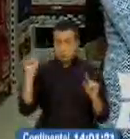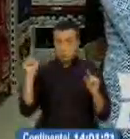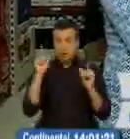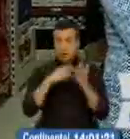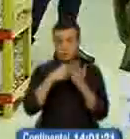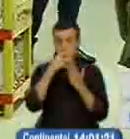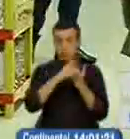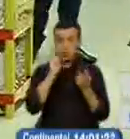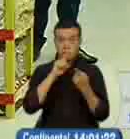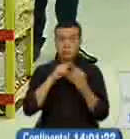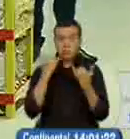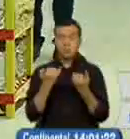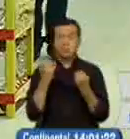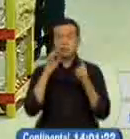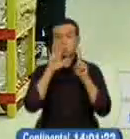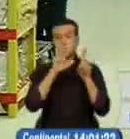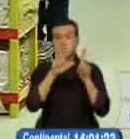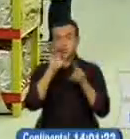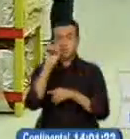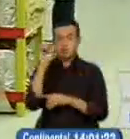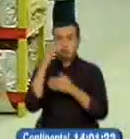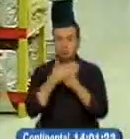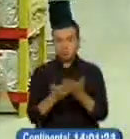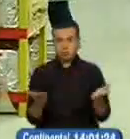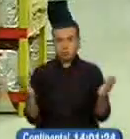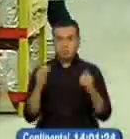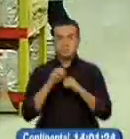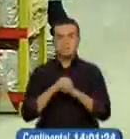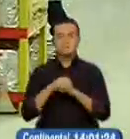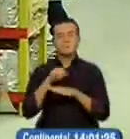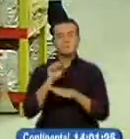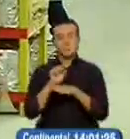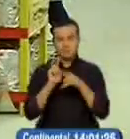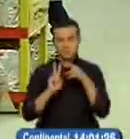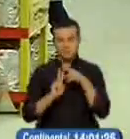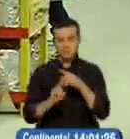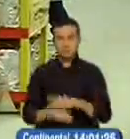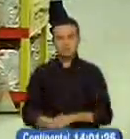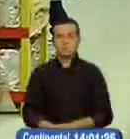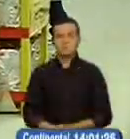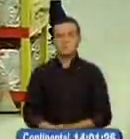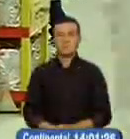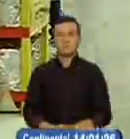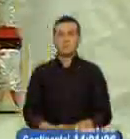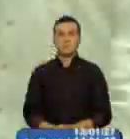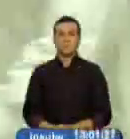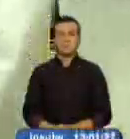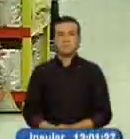hasta la fecha se han reportado 600 productos. Olga Velasco, Ecuador TV.